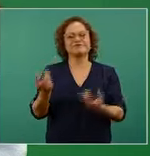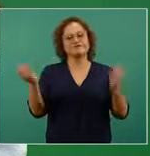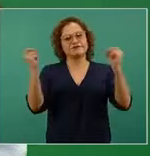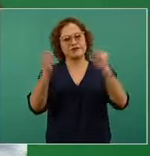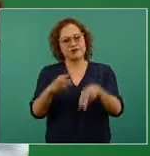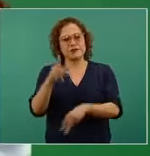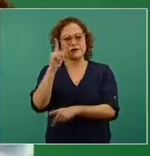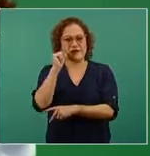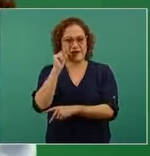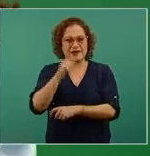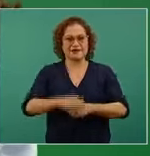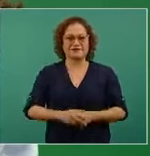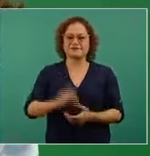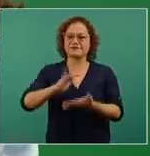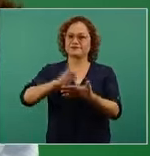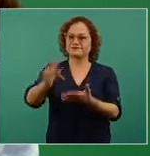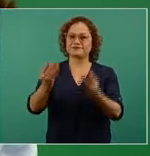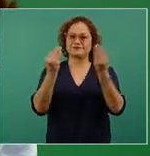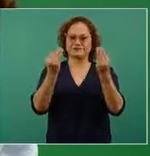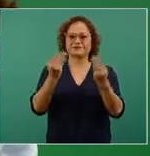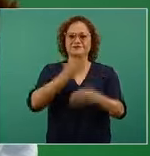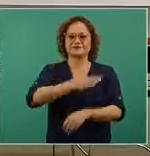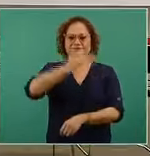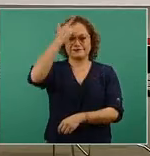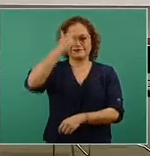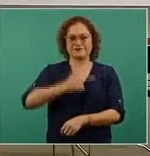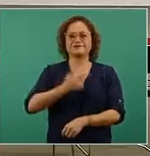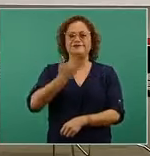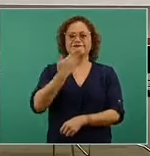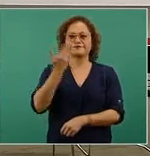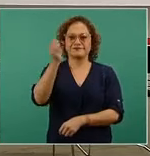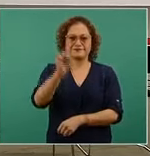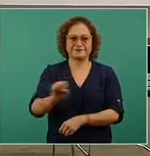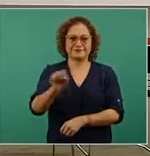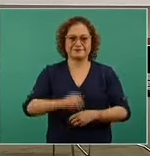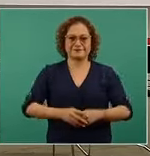del día de mañana muchas gracias y buenas noches buenas